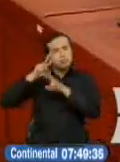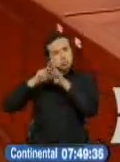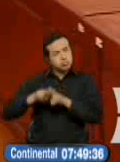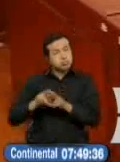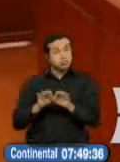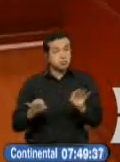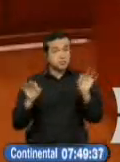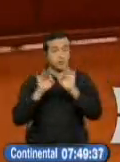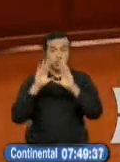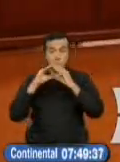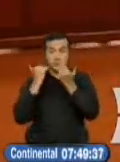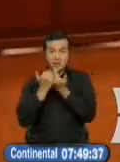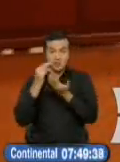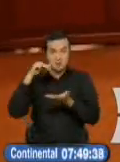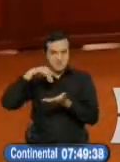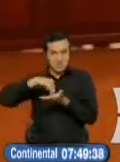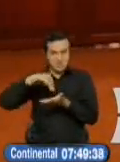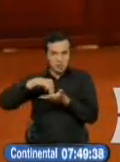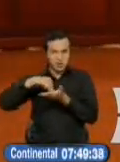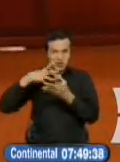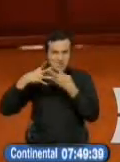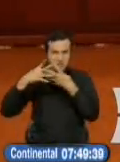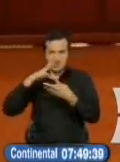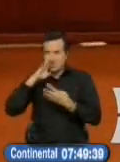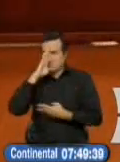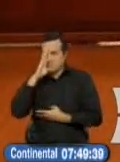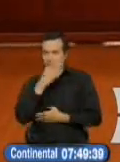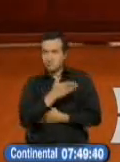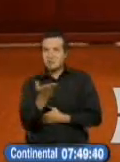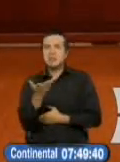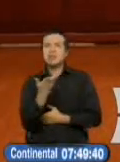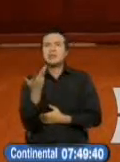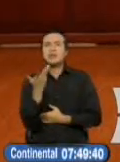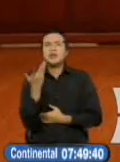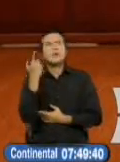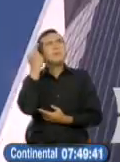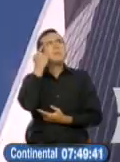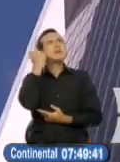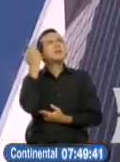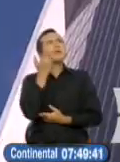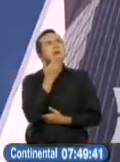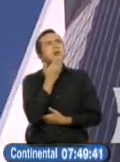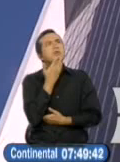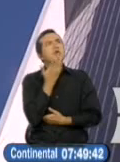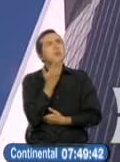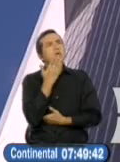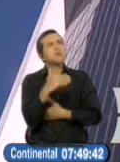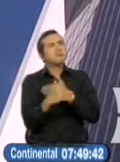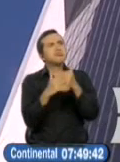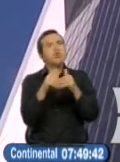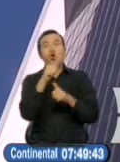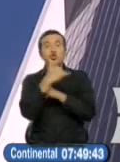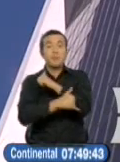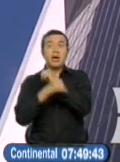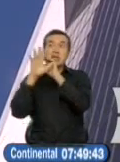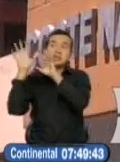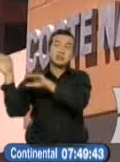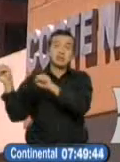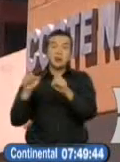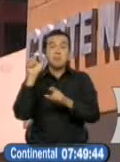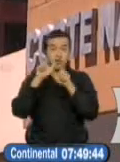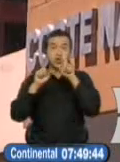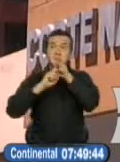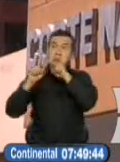los miembros del Frente por la Transparencia, más allá de estos aspectos, se buscó la manera de cómo hacer más efectivos los procesos de extradición de